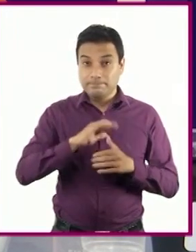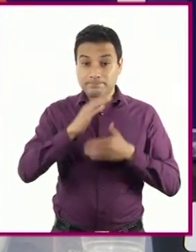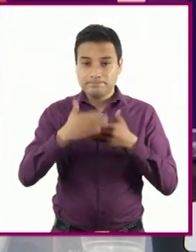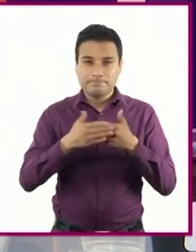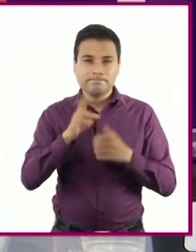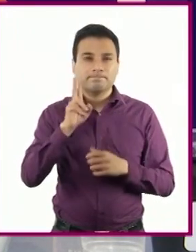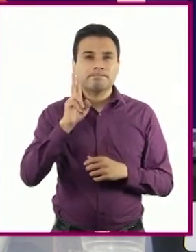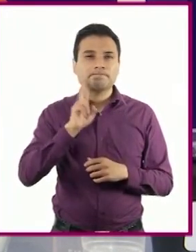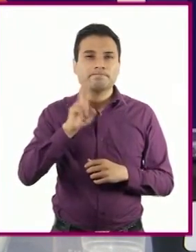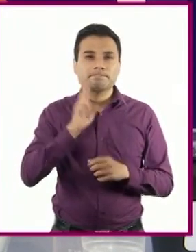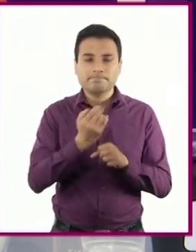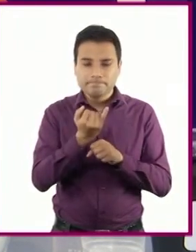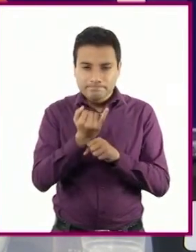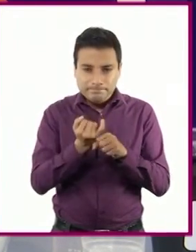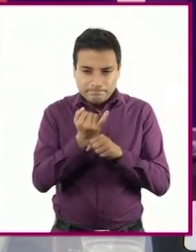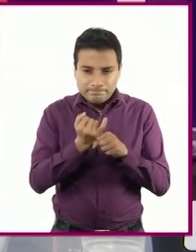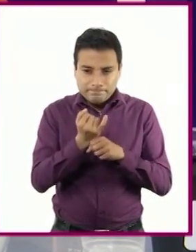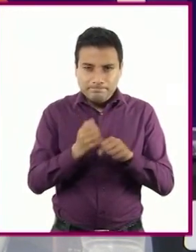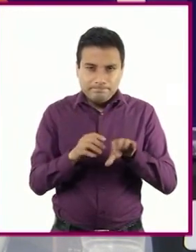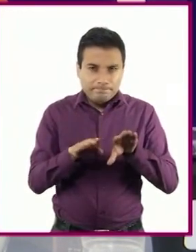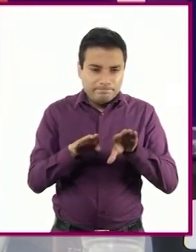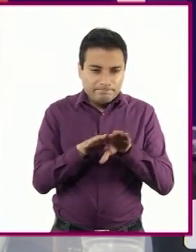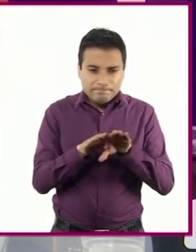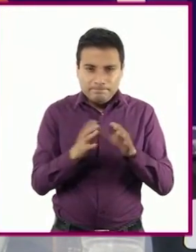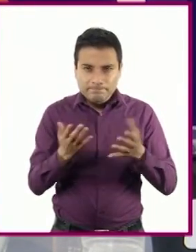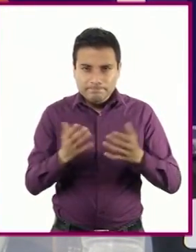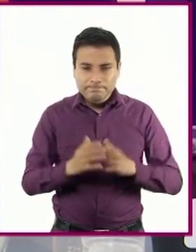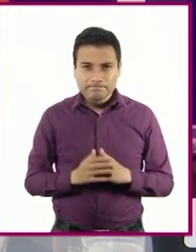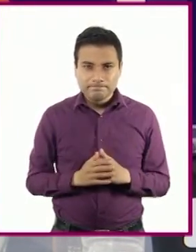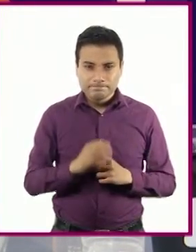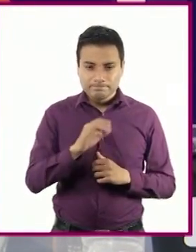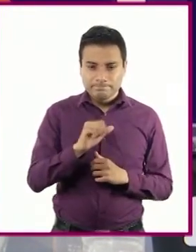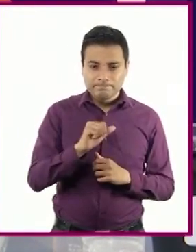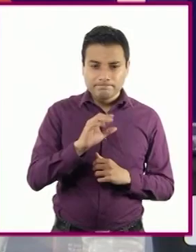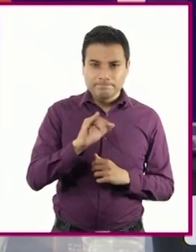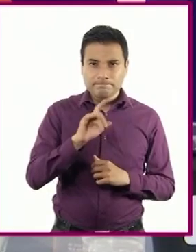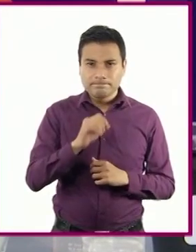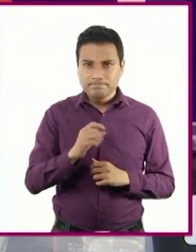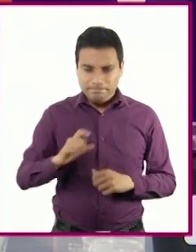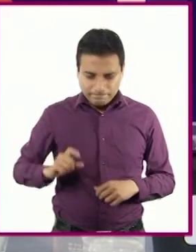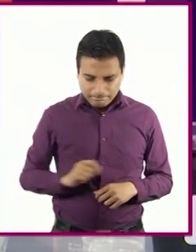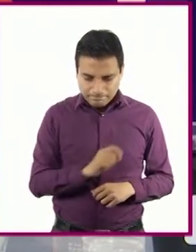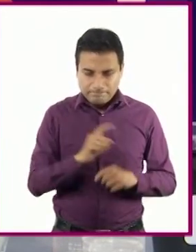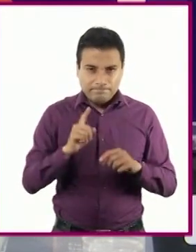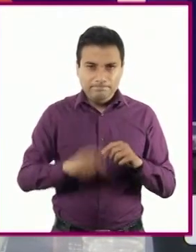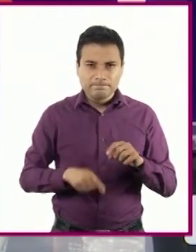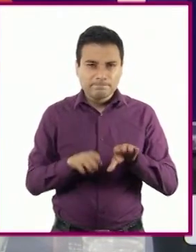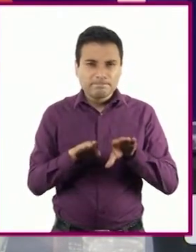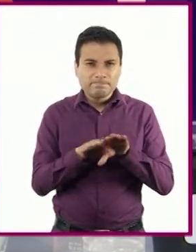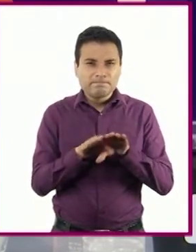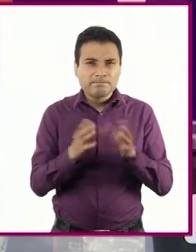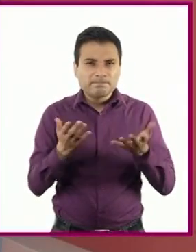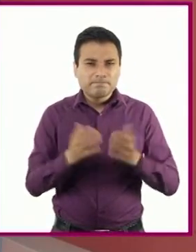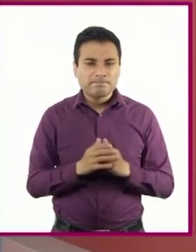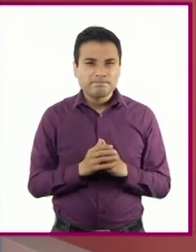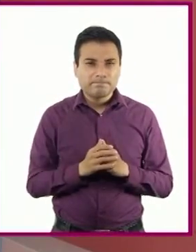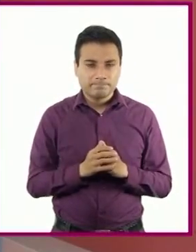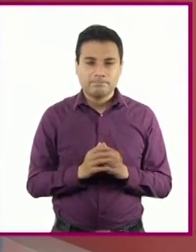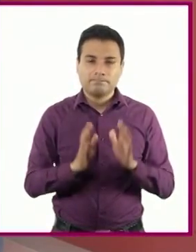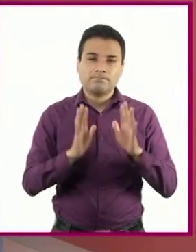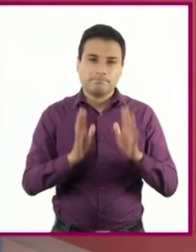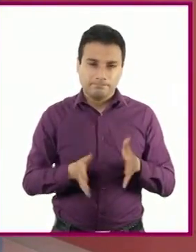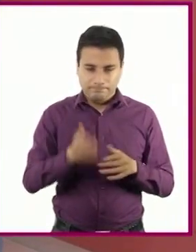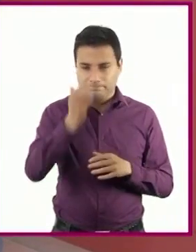saber cuál es el mecanismo por qué estos ácidos anacárdicos matan a la bacteria. Sabemos que hay algunas cosas que